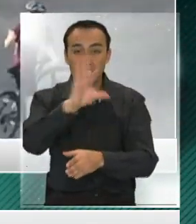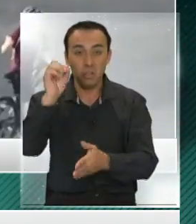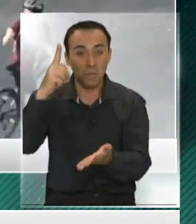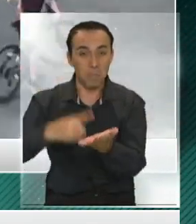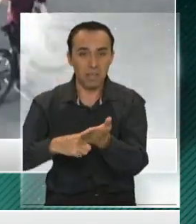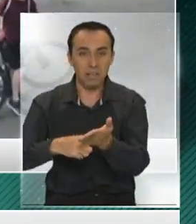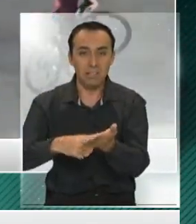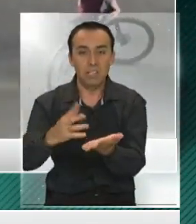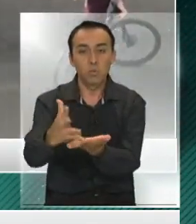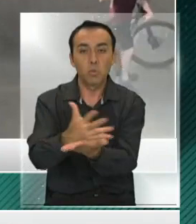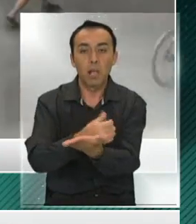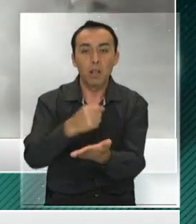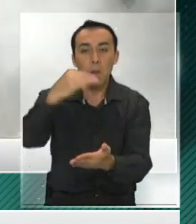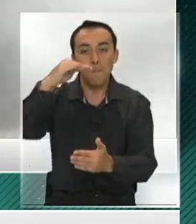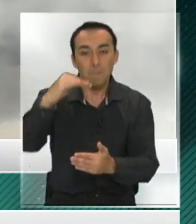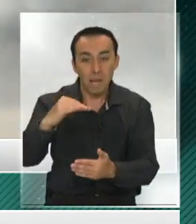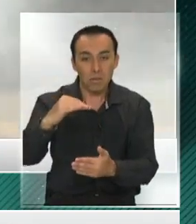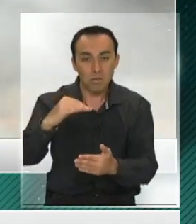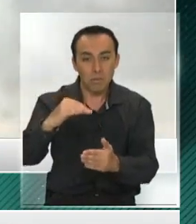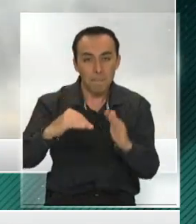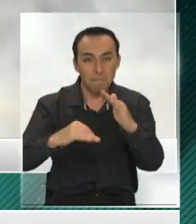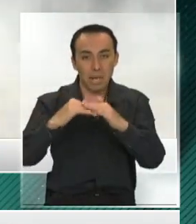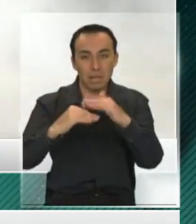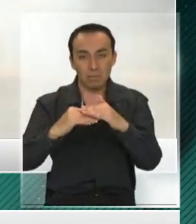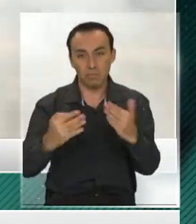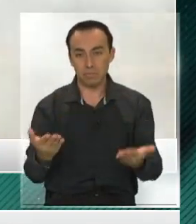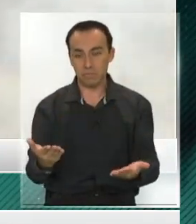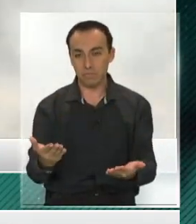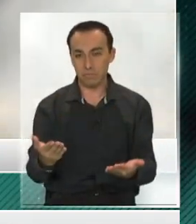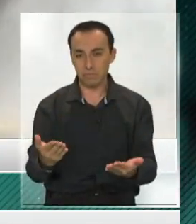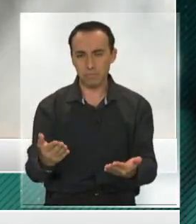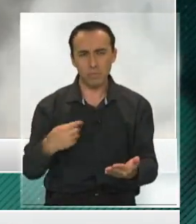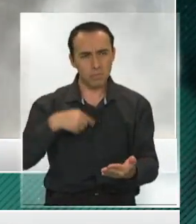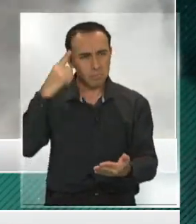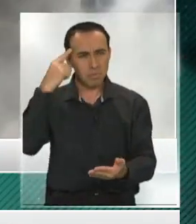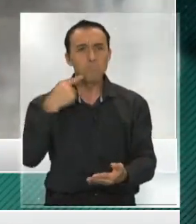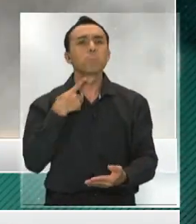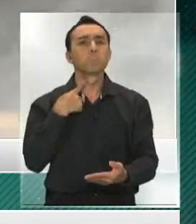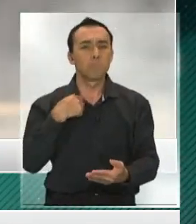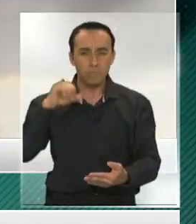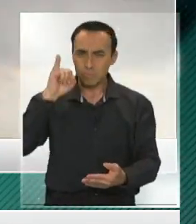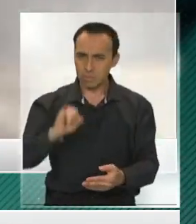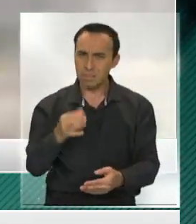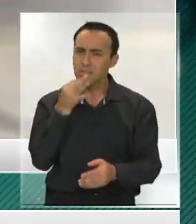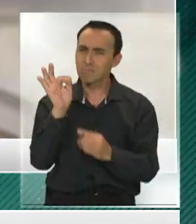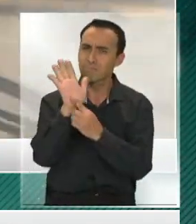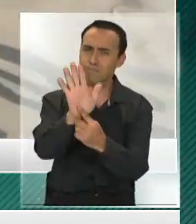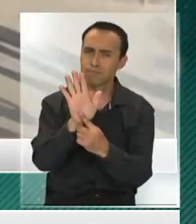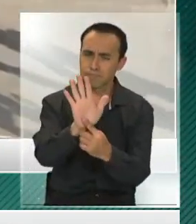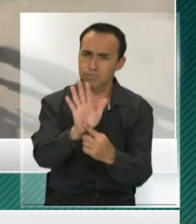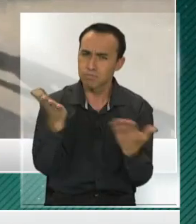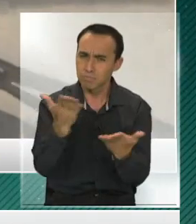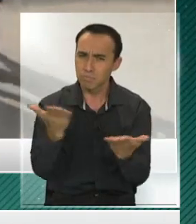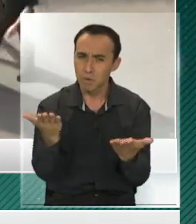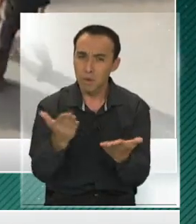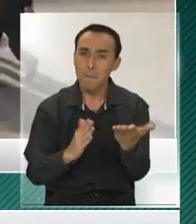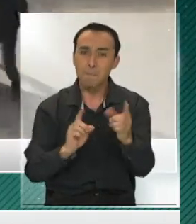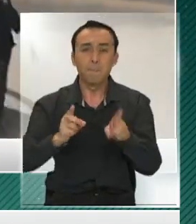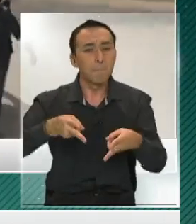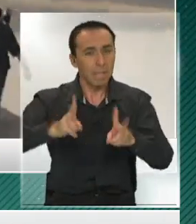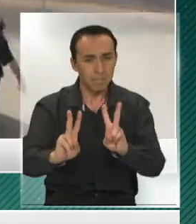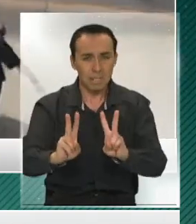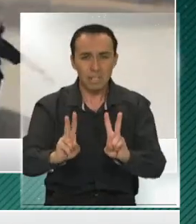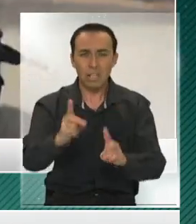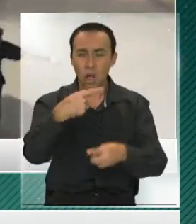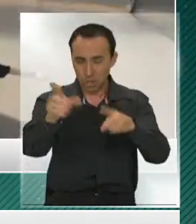mínimo de las empresas vinculadas a Quiñenco. Yo lo que encuentro más interesante es que fija una posición y marca efectivamente y permite a